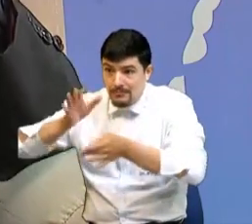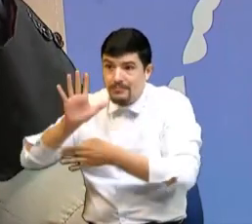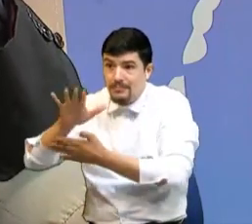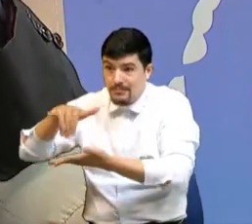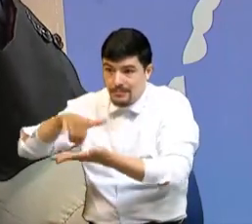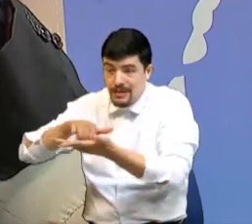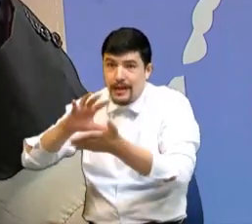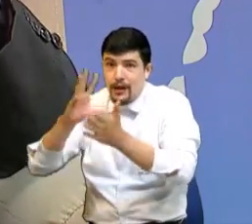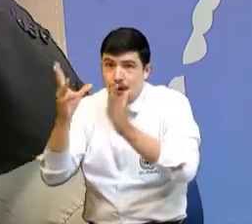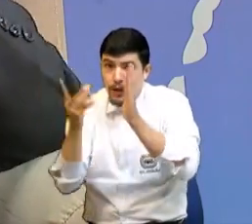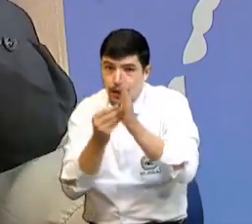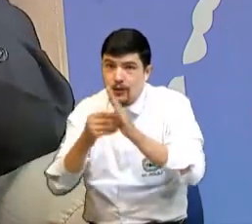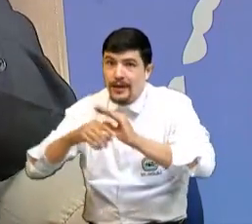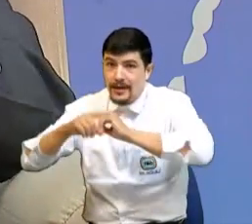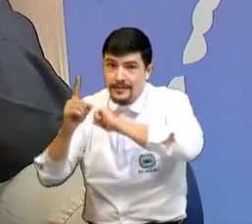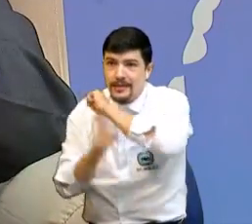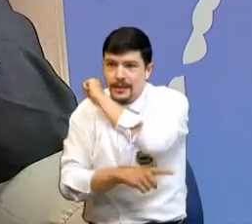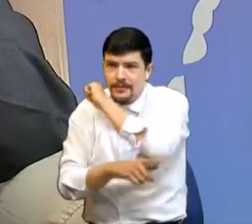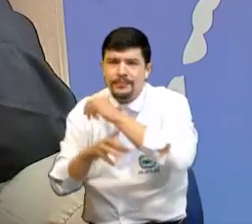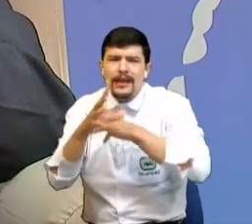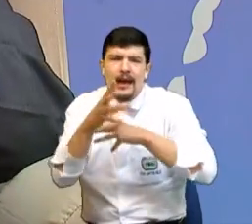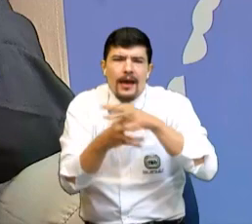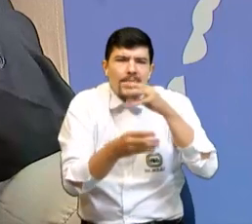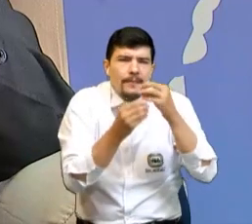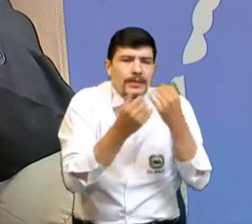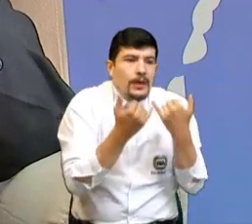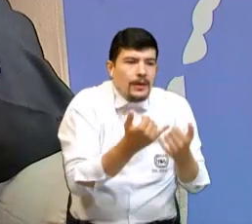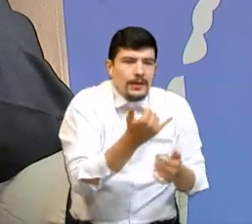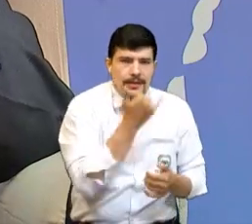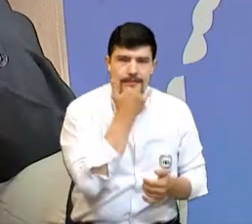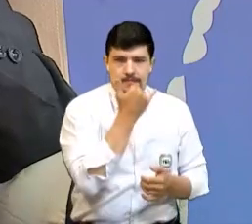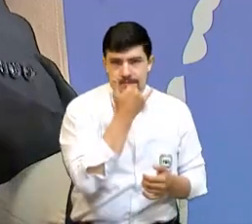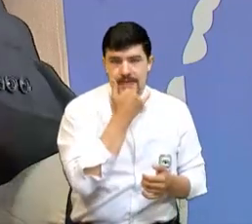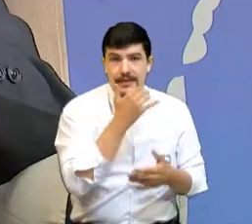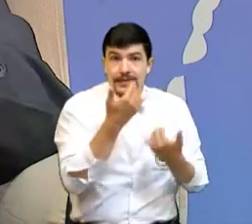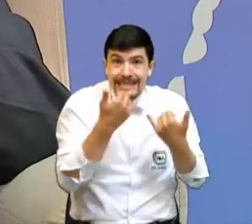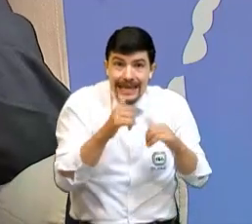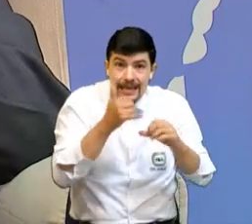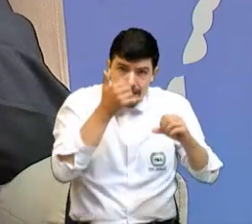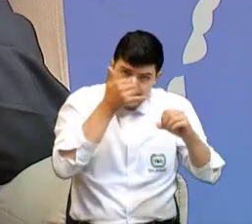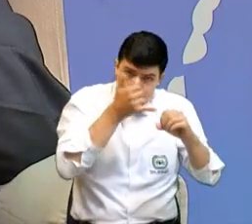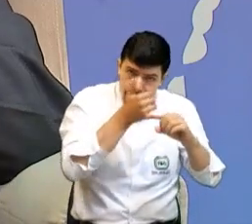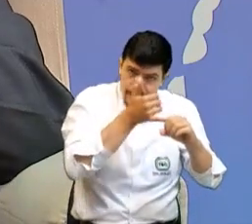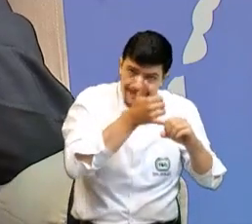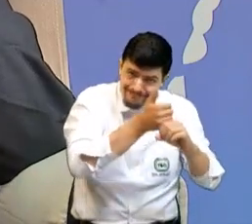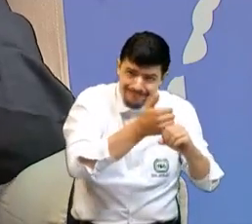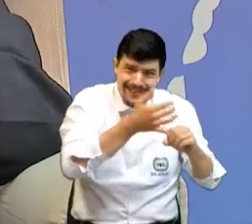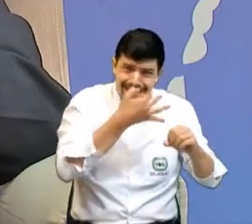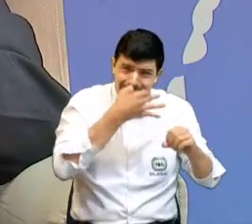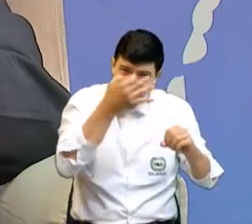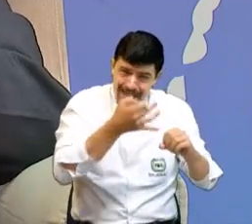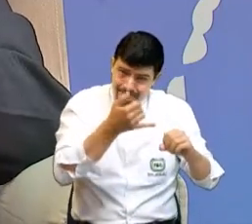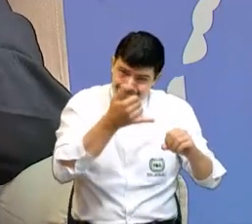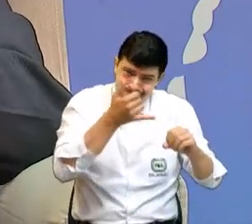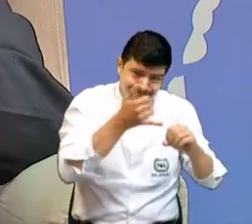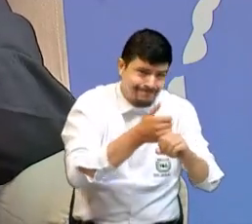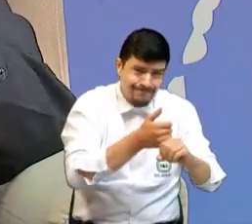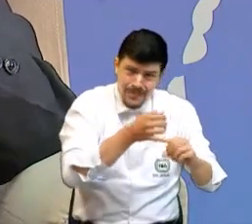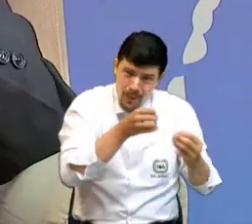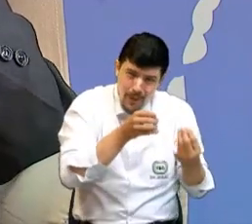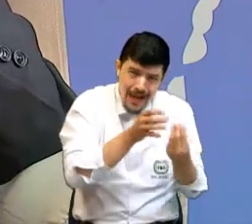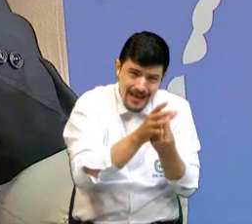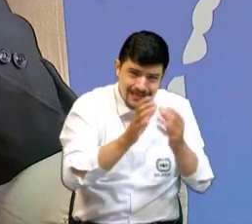parte del Código de las Penas. Ahora, ¿qué es lo que sucede? Que ya la violación como tal,